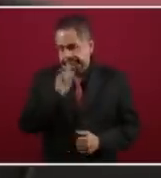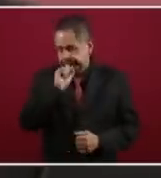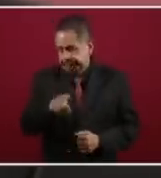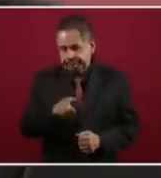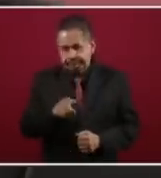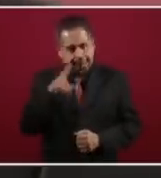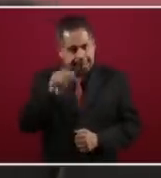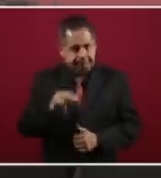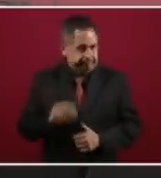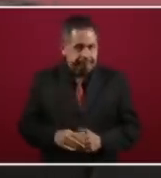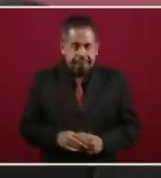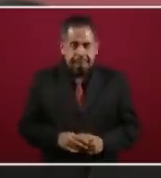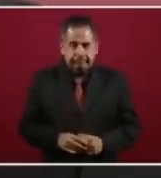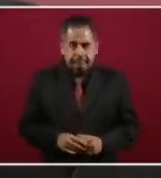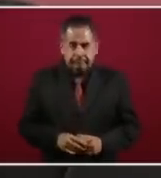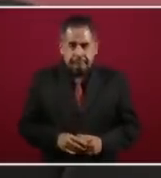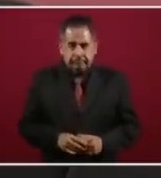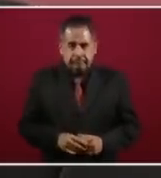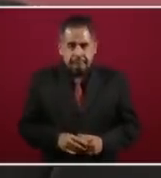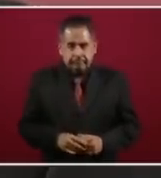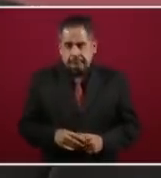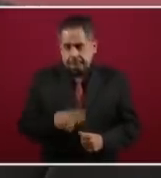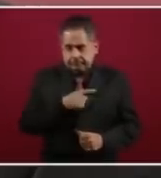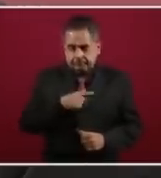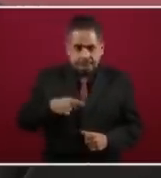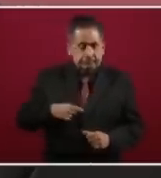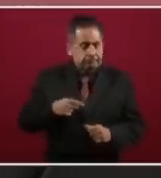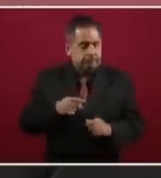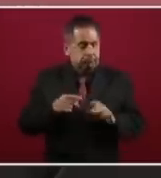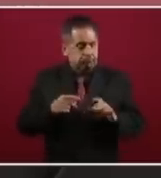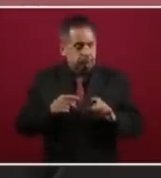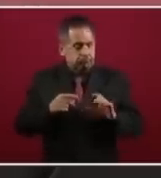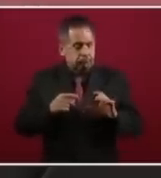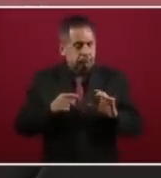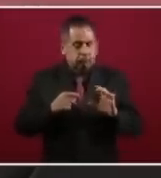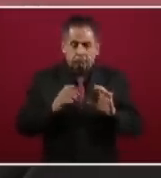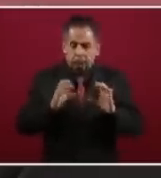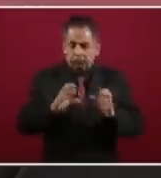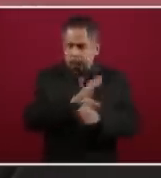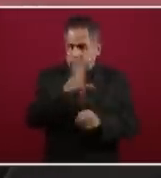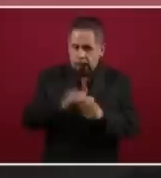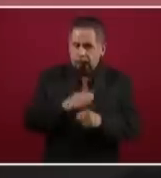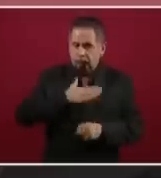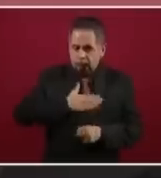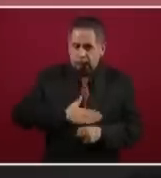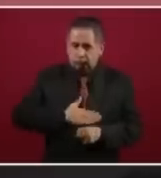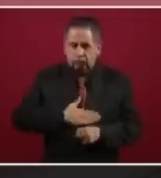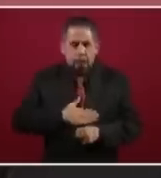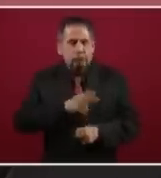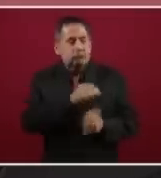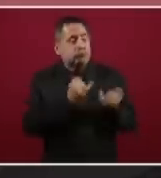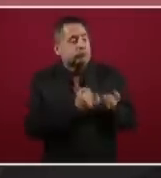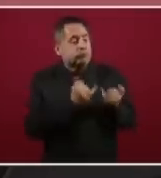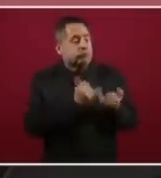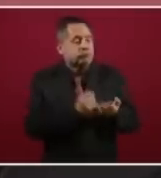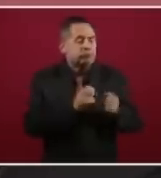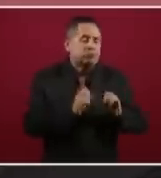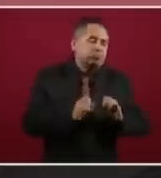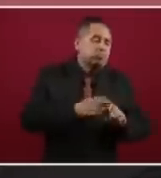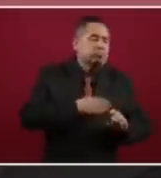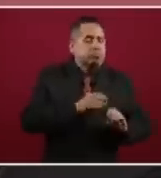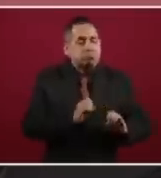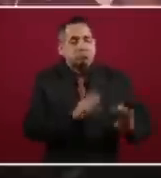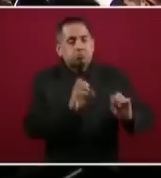Es actuar de manera discrecional y seguir en la misma